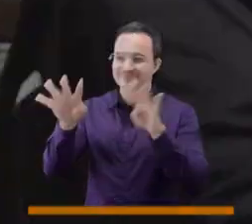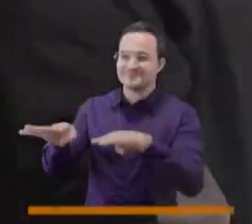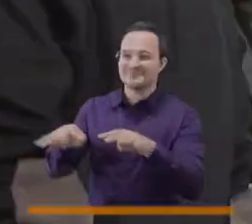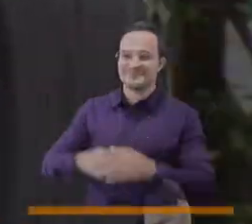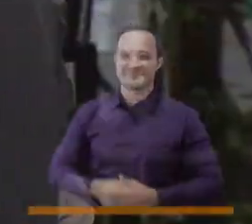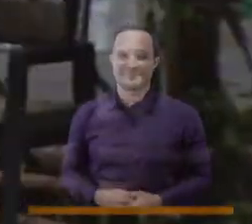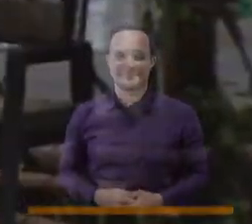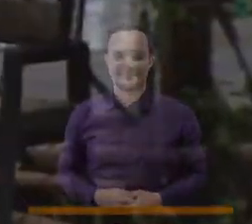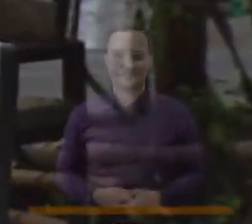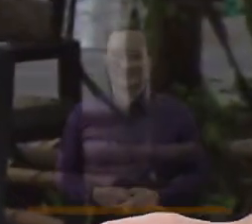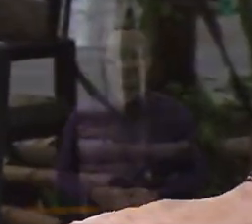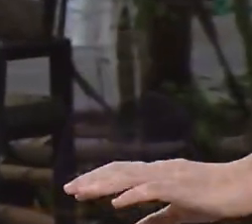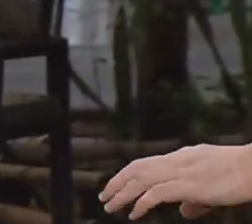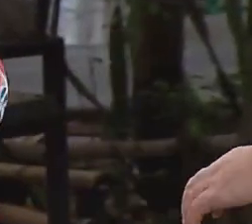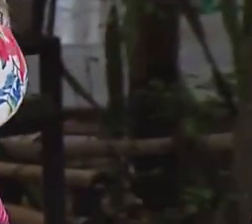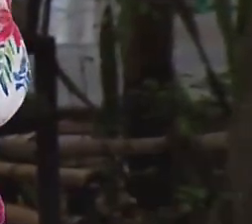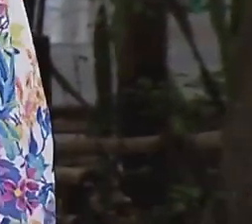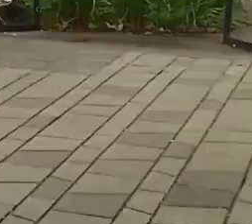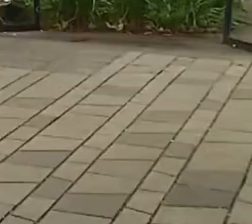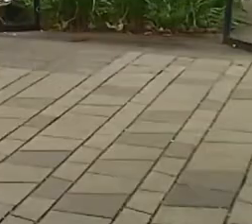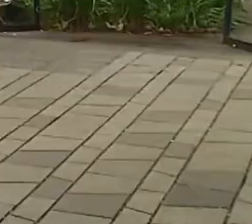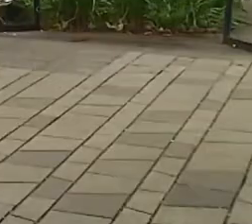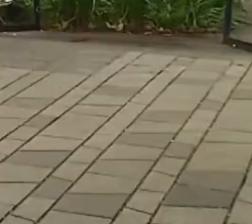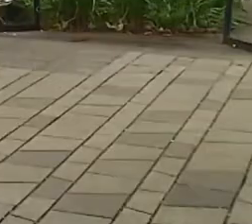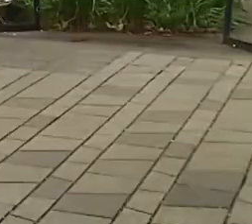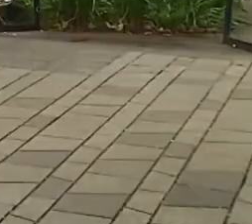artistas callejeros, ni más faltaba. Vamos a ver.